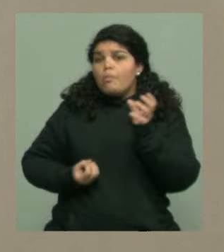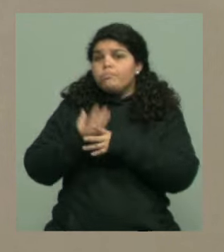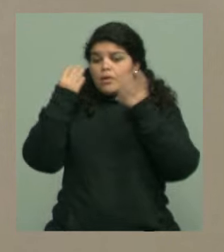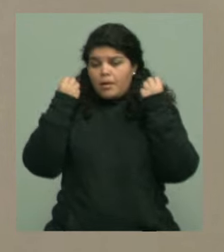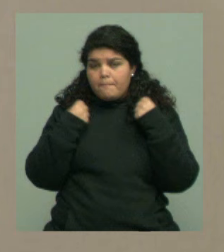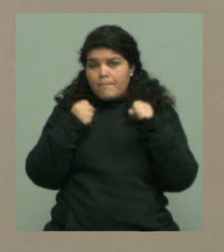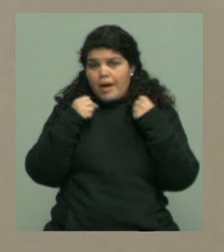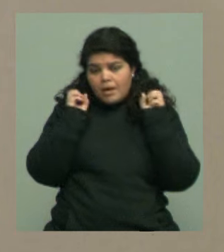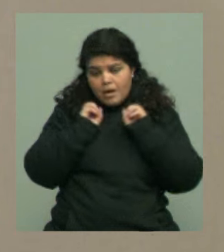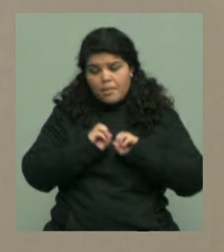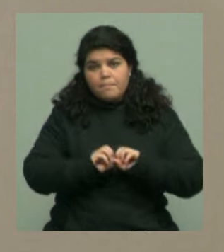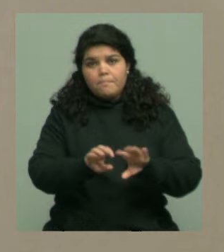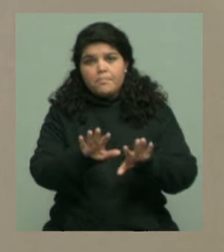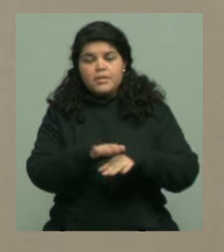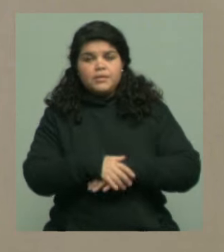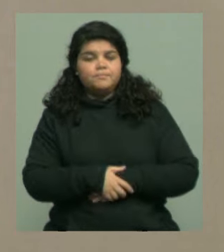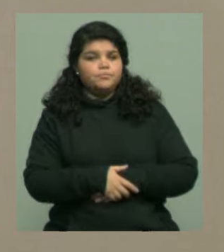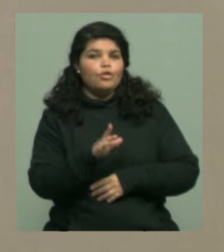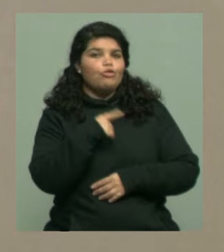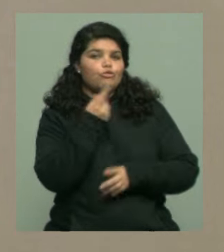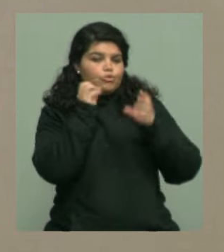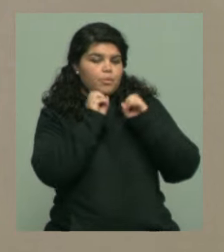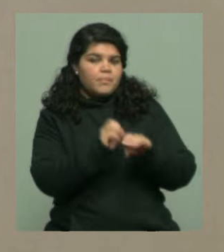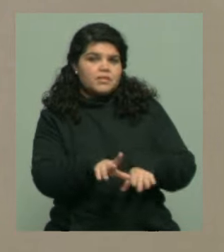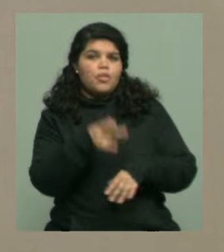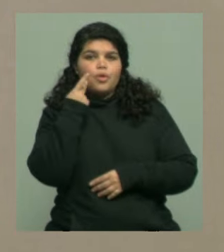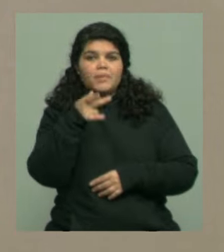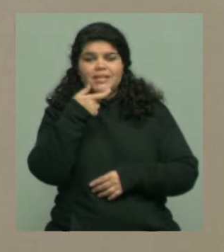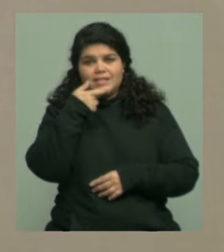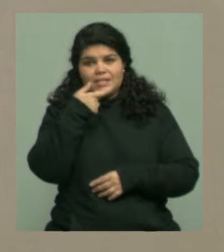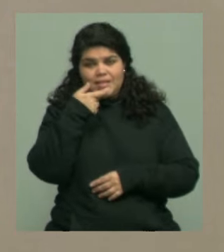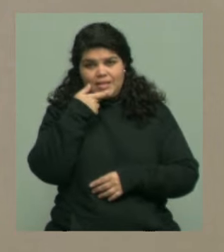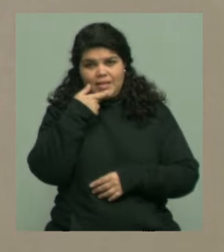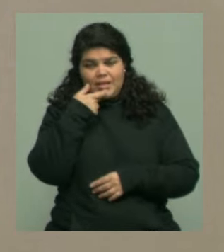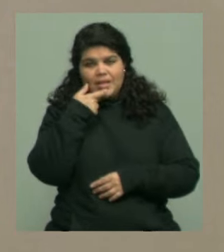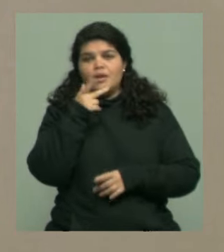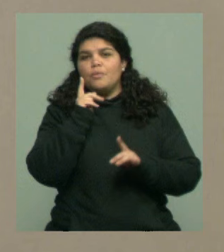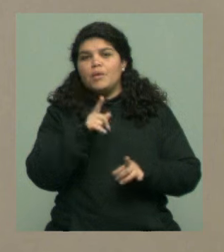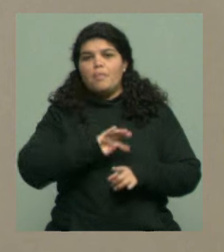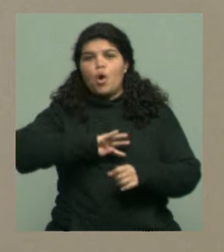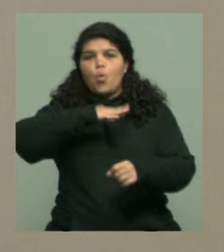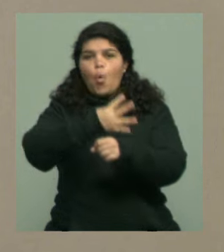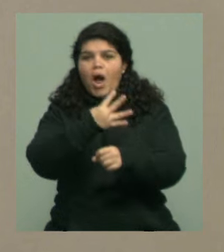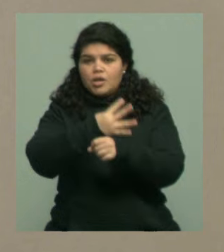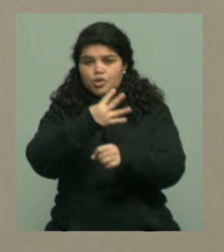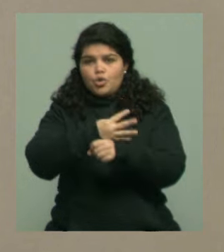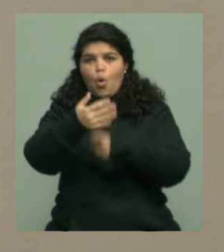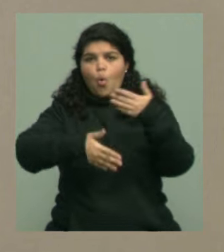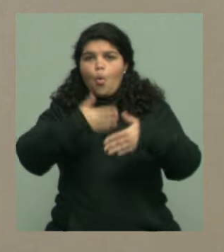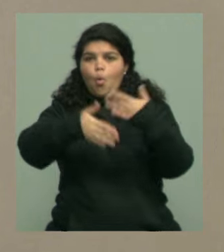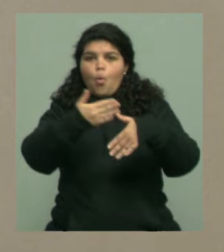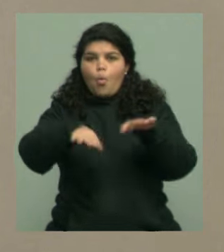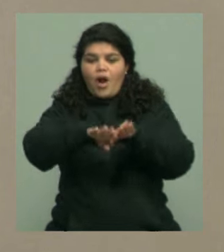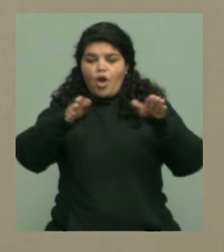Y nosotros comenzamos en 2017 en el Encuentro Nacional de Juegos de Mesa, que justo se dio en Mendoza, en el parque. Sí. Y bueno,